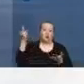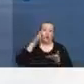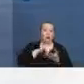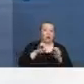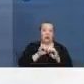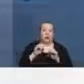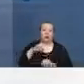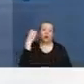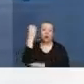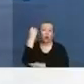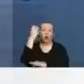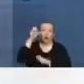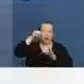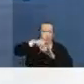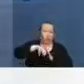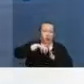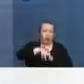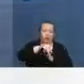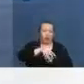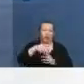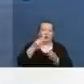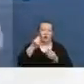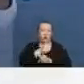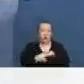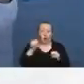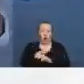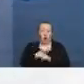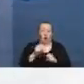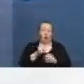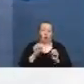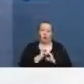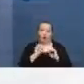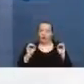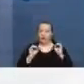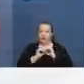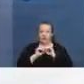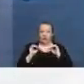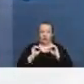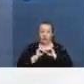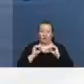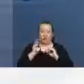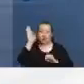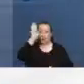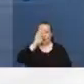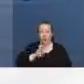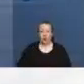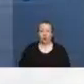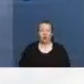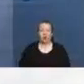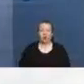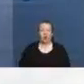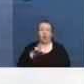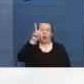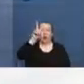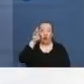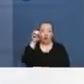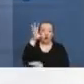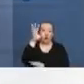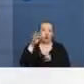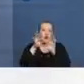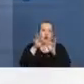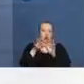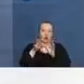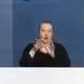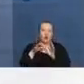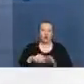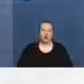colombianos bombardearon comunidad nunca existió habían dos radares que cubrieron muy mal el territorio nacional que hicimos enseguida poner radares